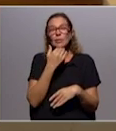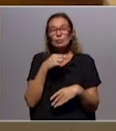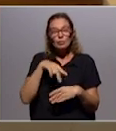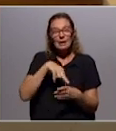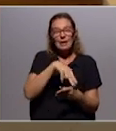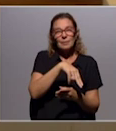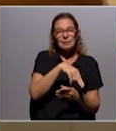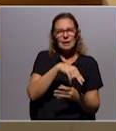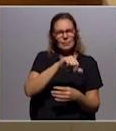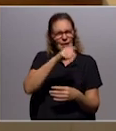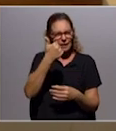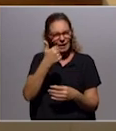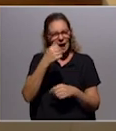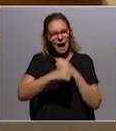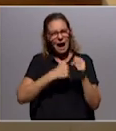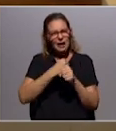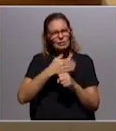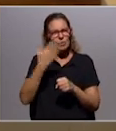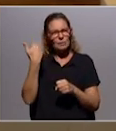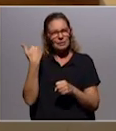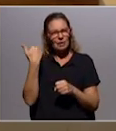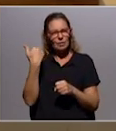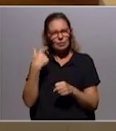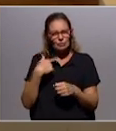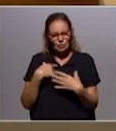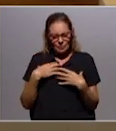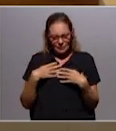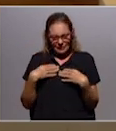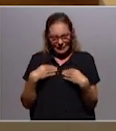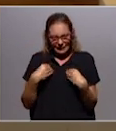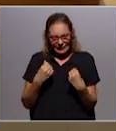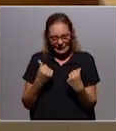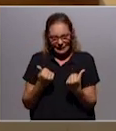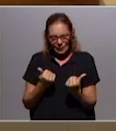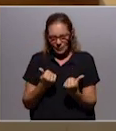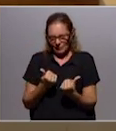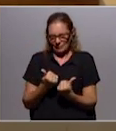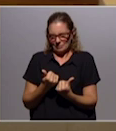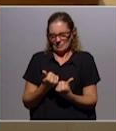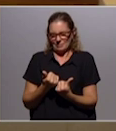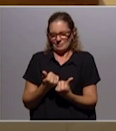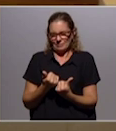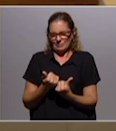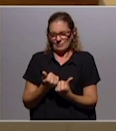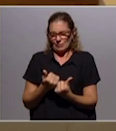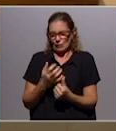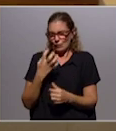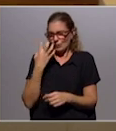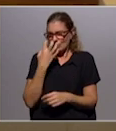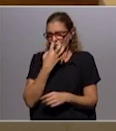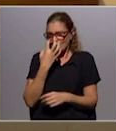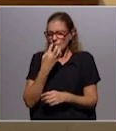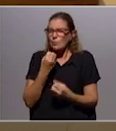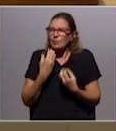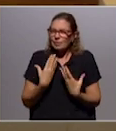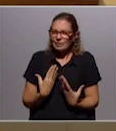caminar año pasado para ganar la indignación que me dio e fue peleón ante pero